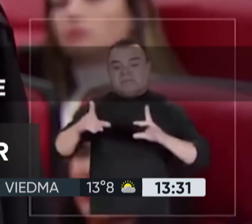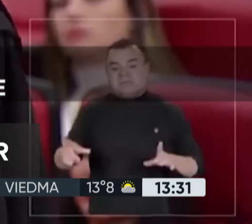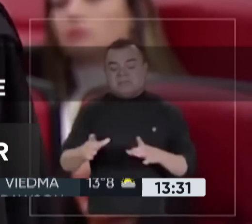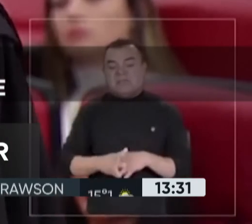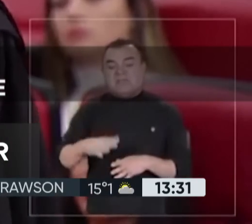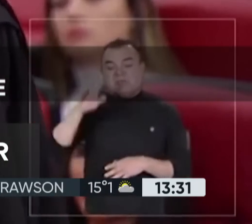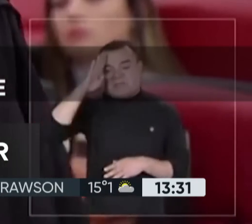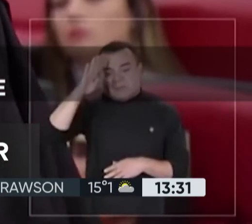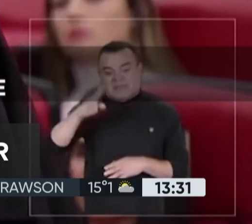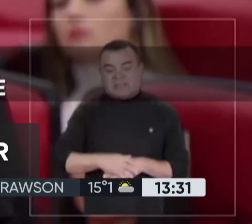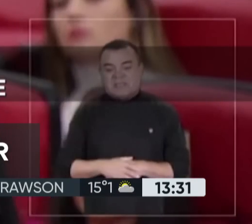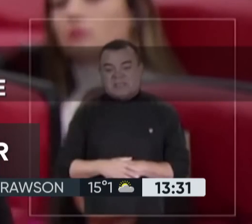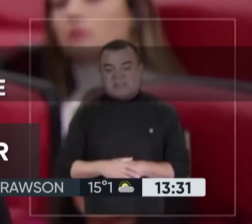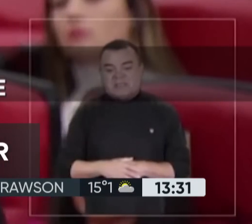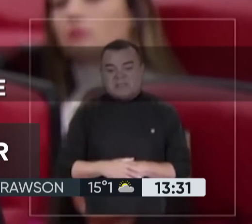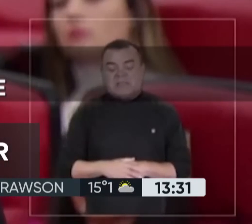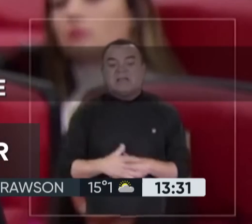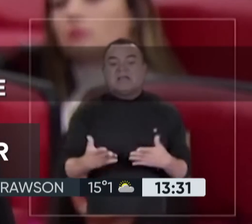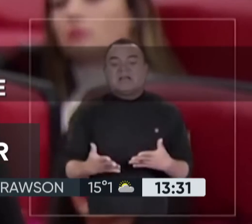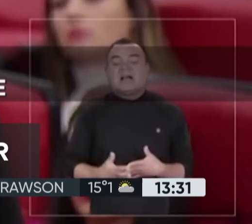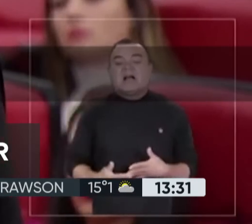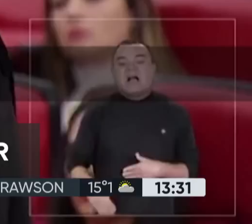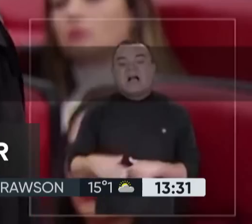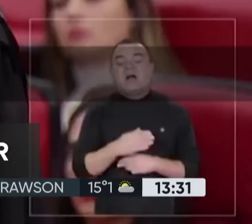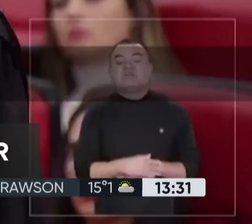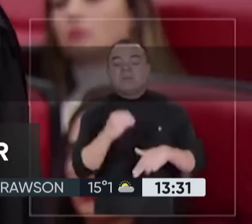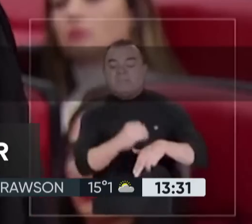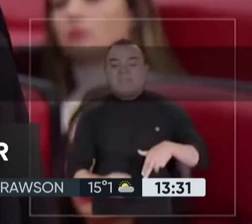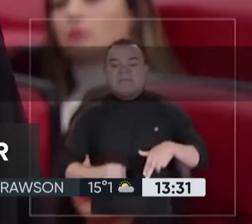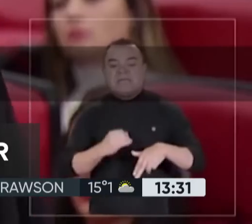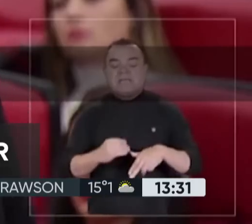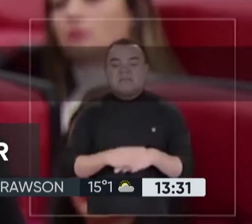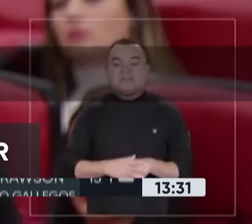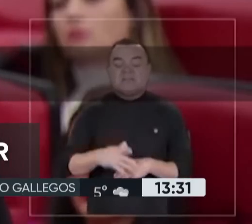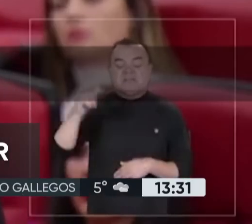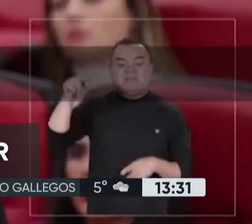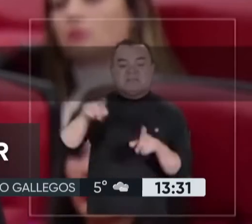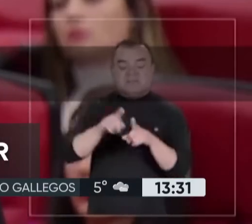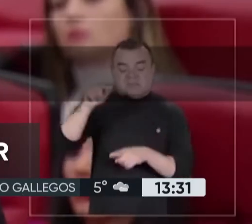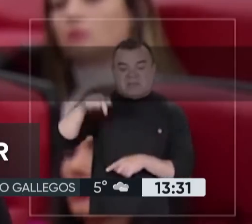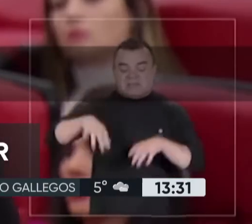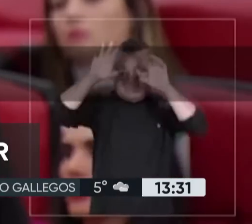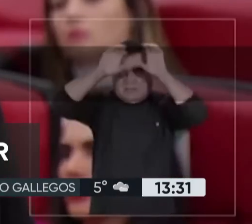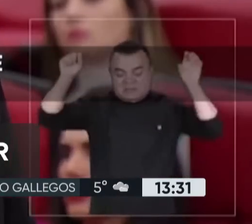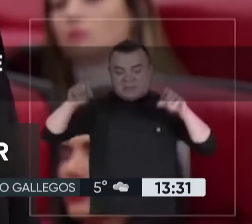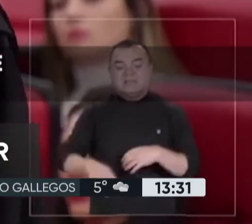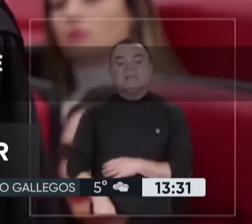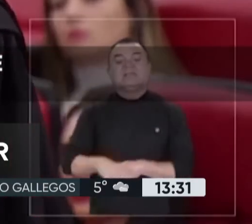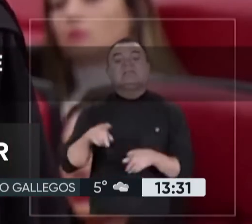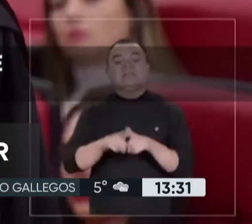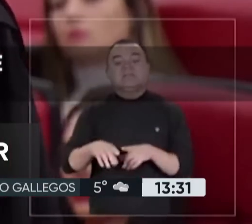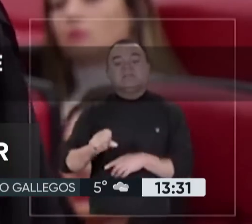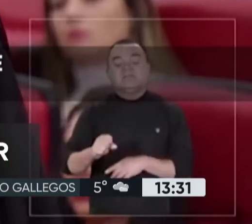aos ministros. Veja que coisa pesarosa. Veja que cena triste da nossa história. E a esta corte, e ao STF. E por